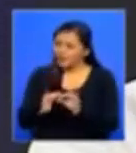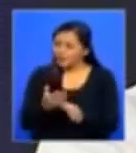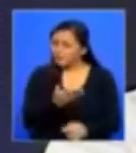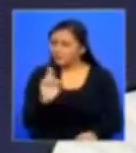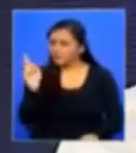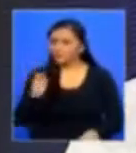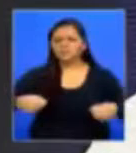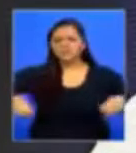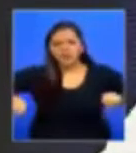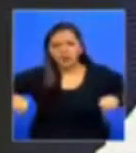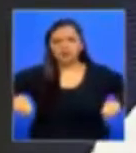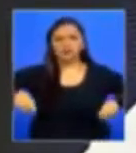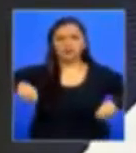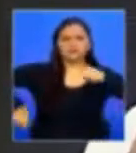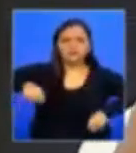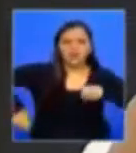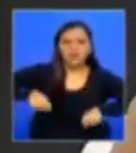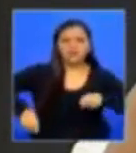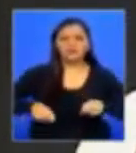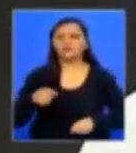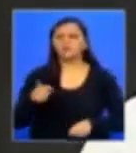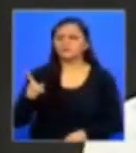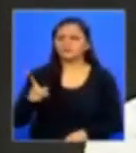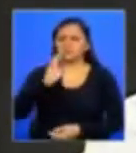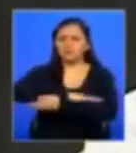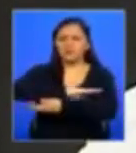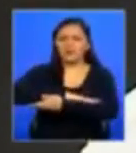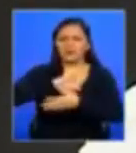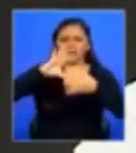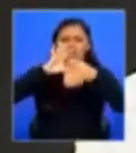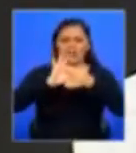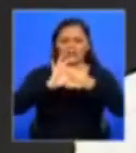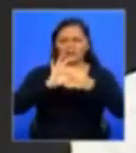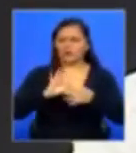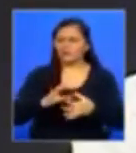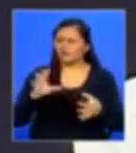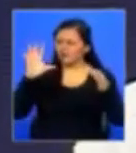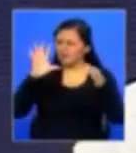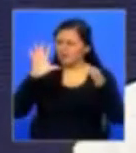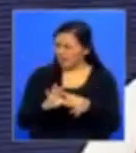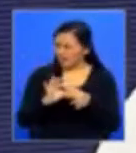evitar que se metan, han puesto una cadena a la entrada del malecón. ¿Cómo quieren atraer turistas de esa